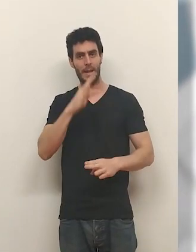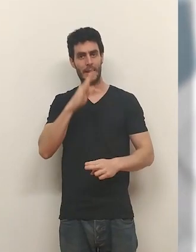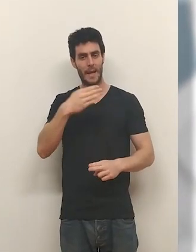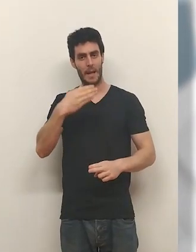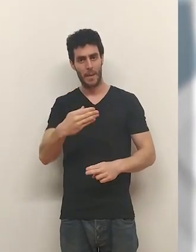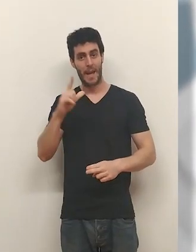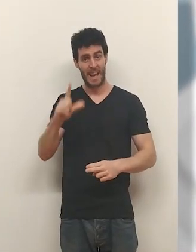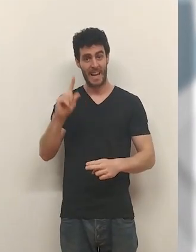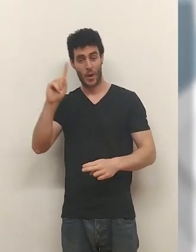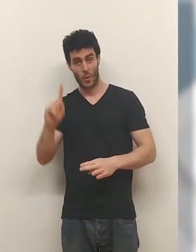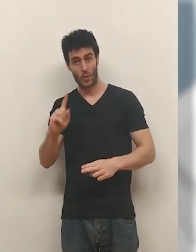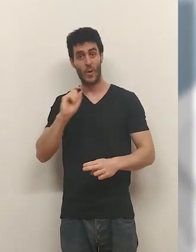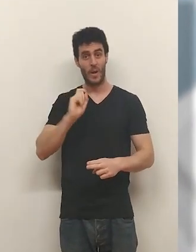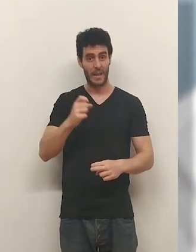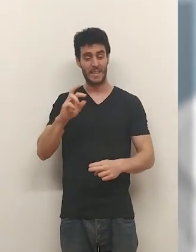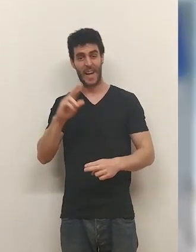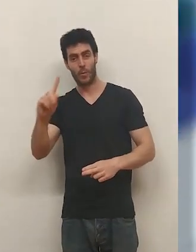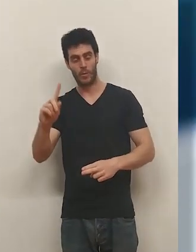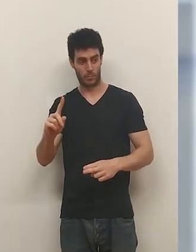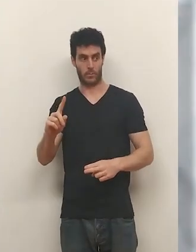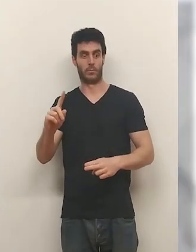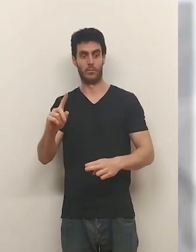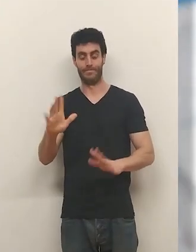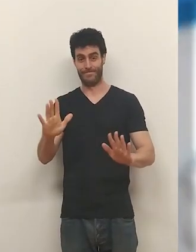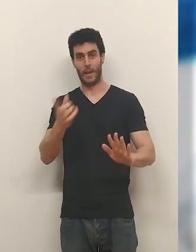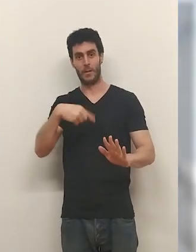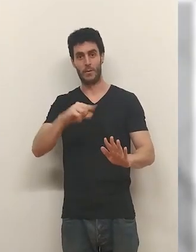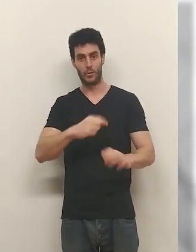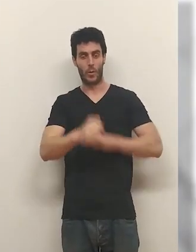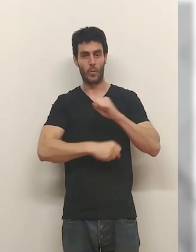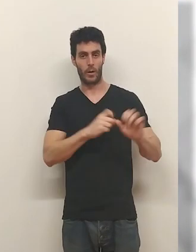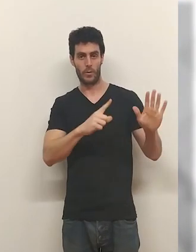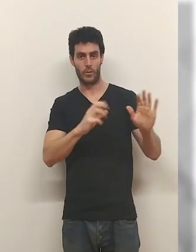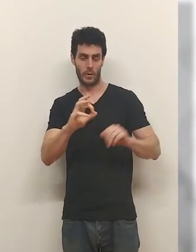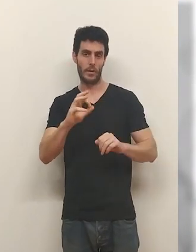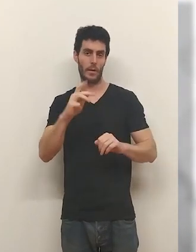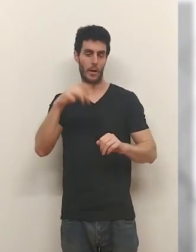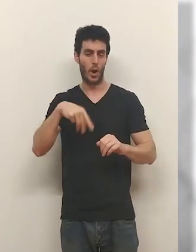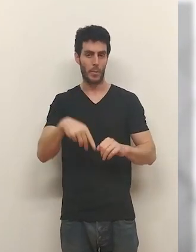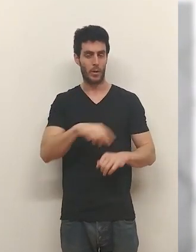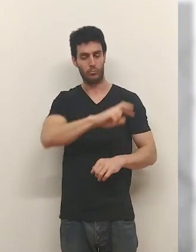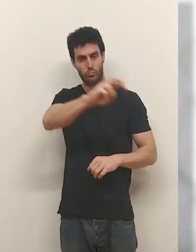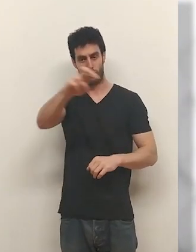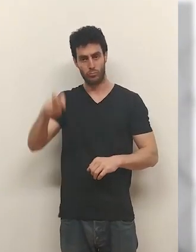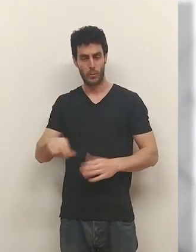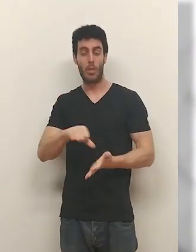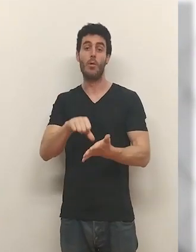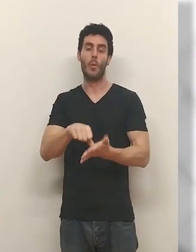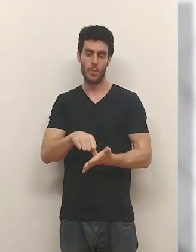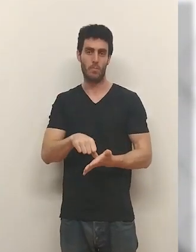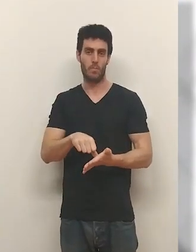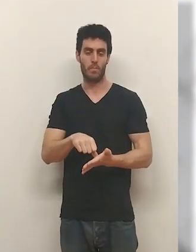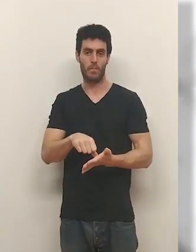TBL1XR1. Vamos a estar corriendo unos 60 kilómetros en cada sitio por un circuito urbano